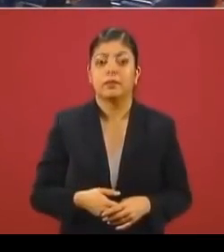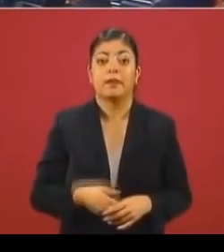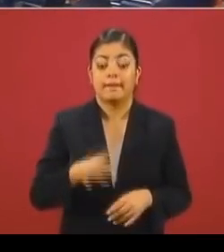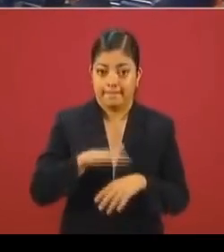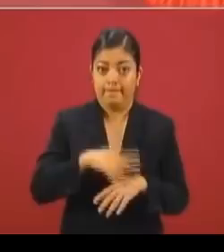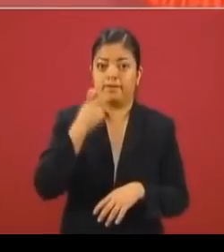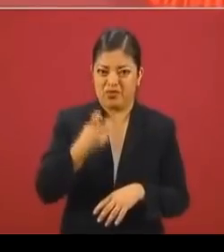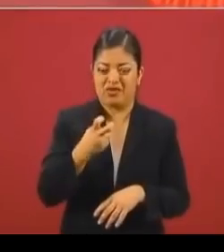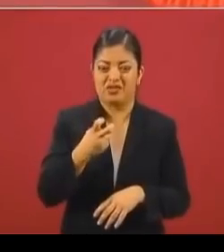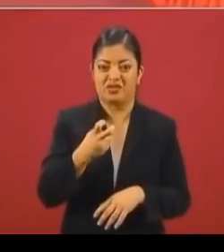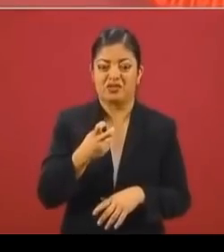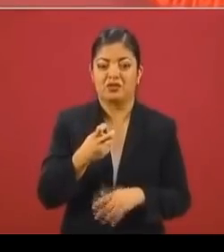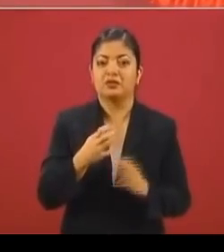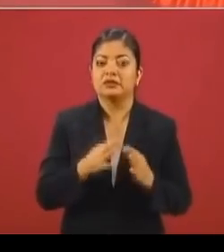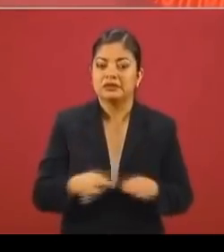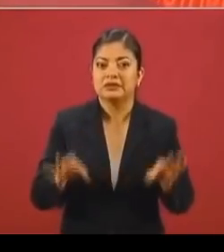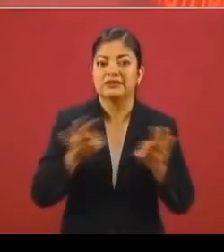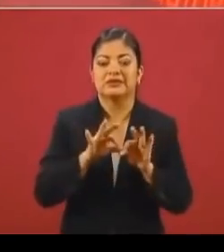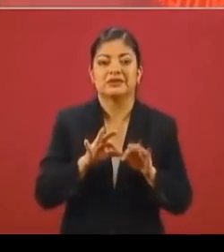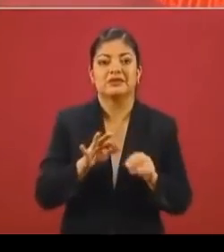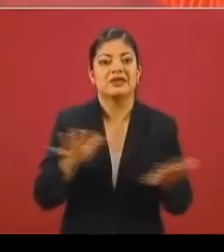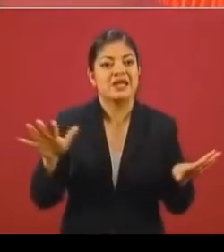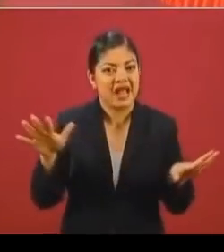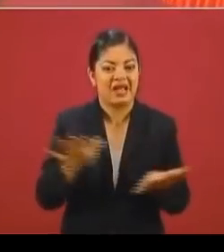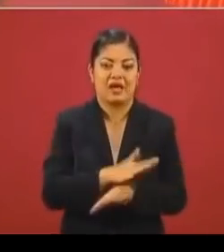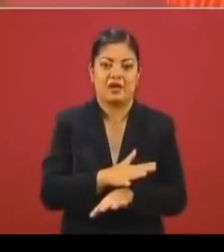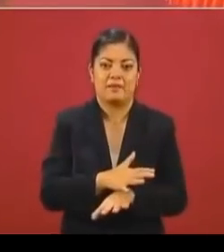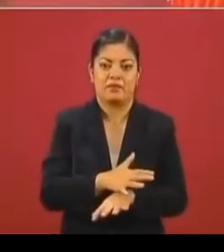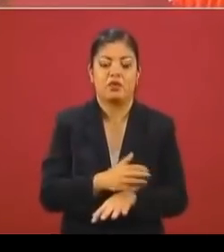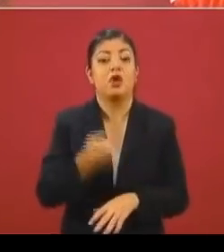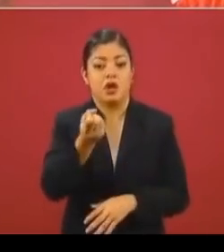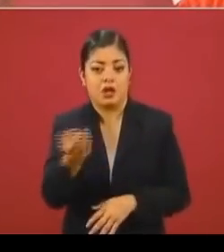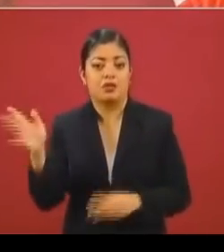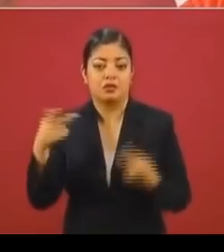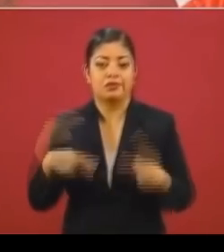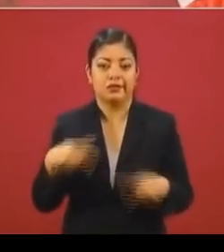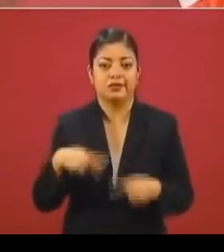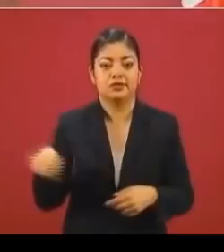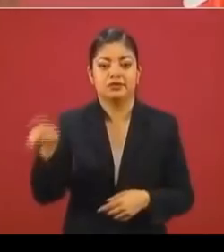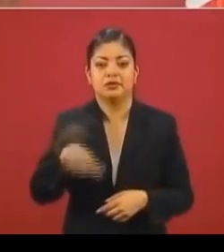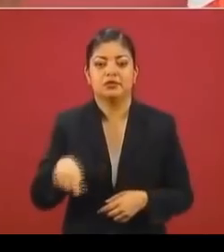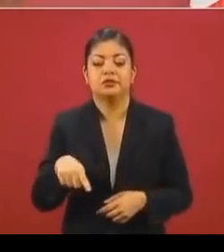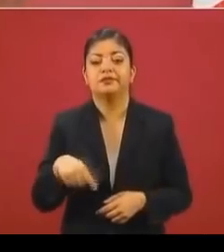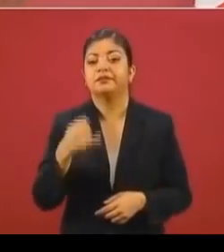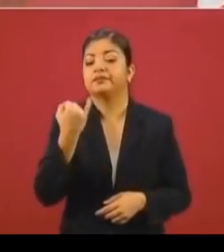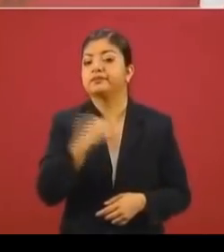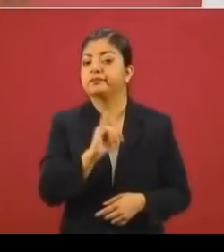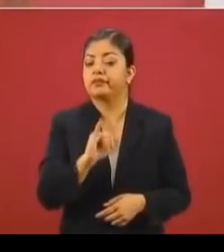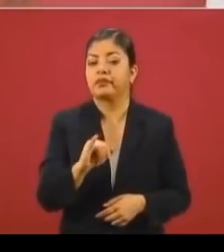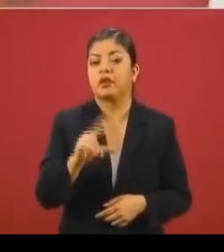Entonces, es cambiar. Entonces, les cuesta entender que haya